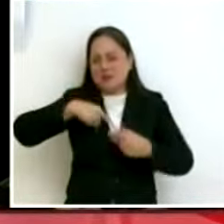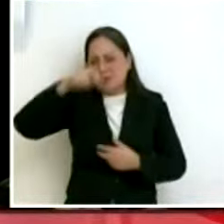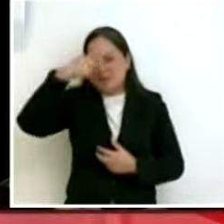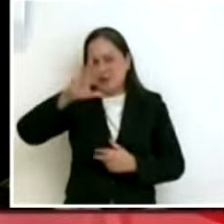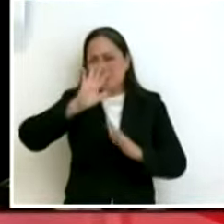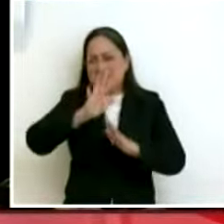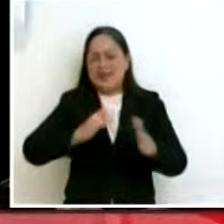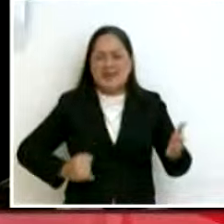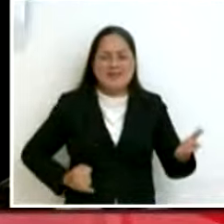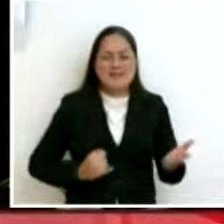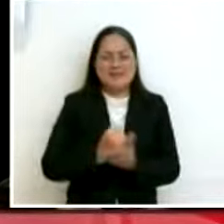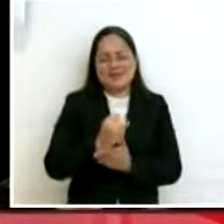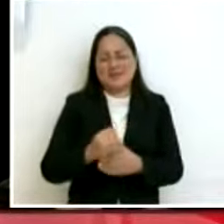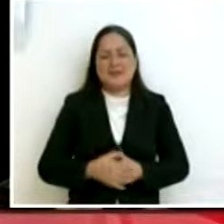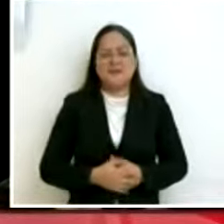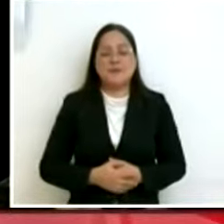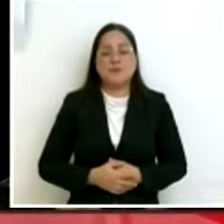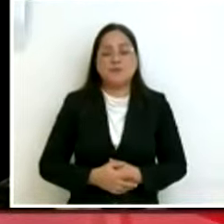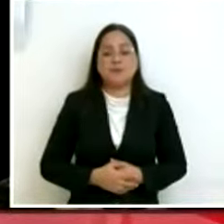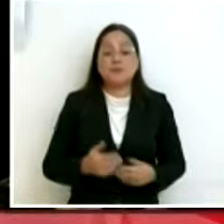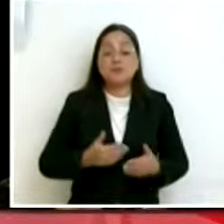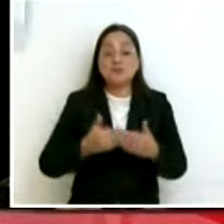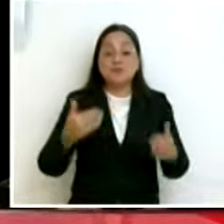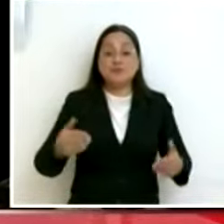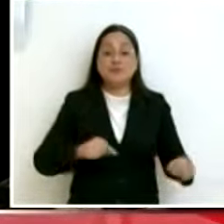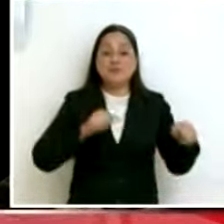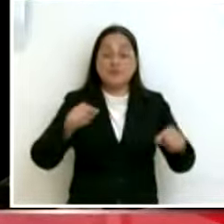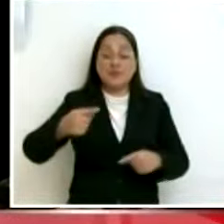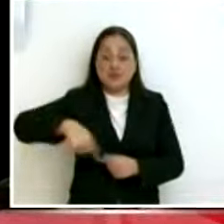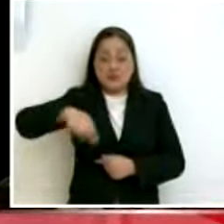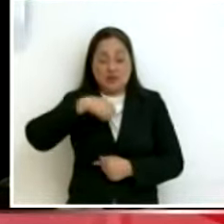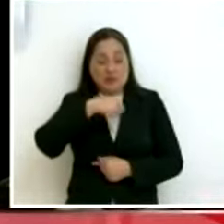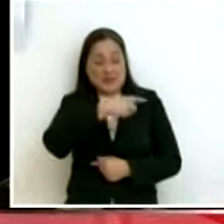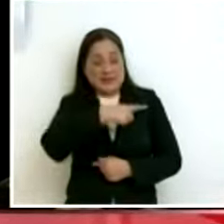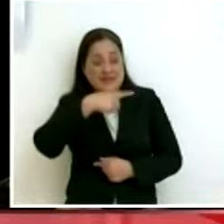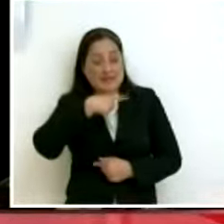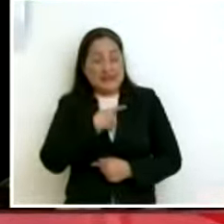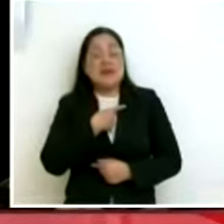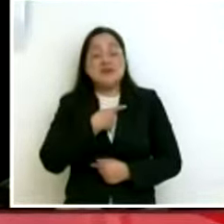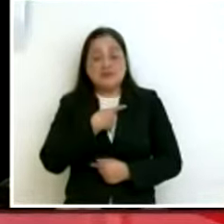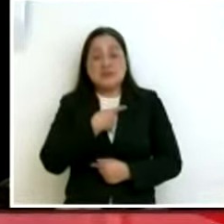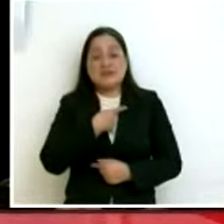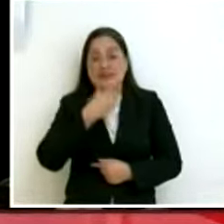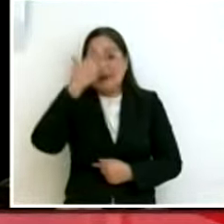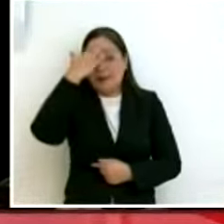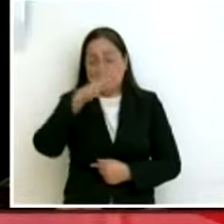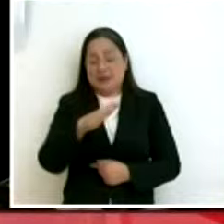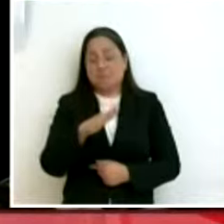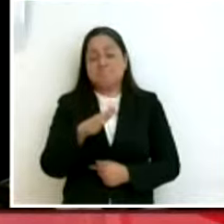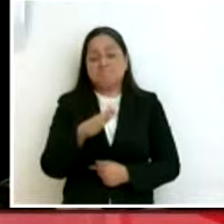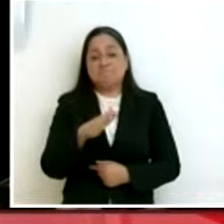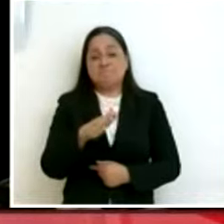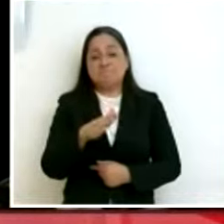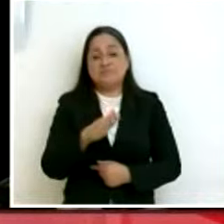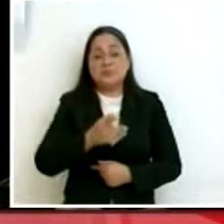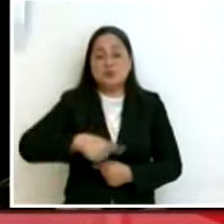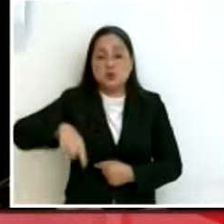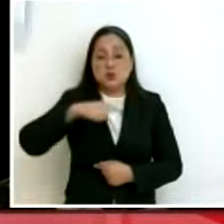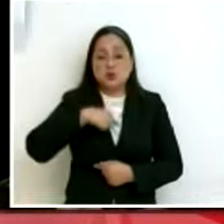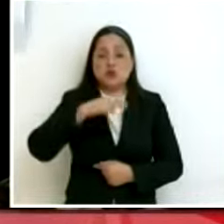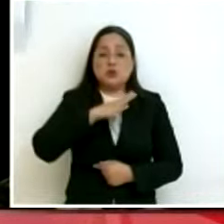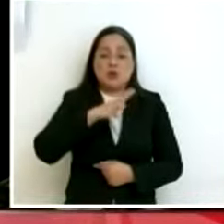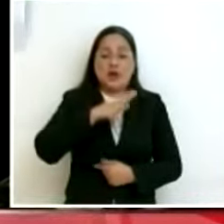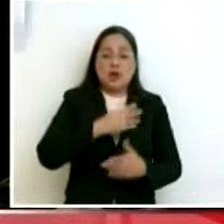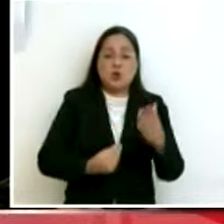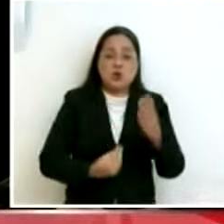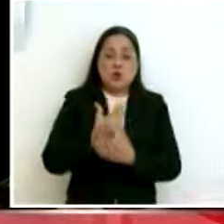lugar. Hoy nos tenemos que concentrar sobre todo en entender que nosotros